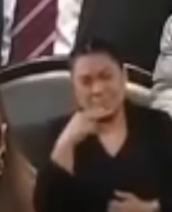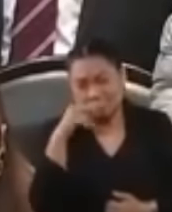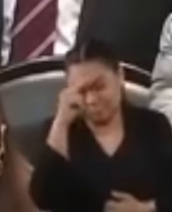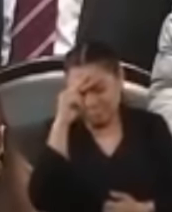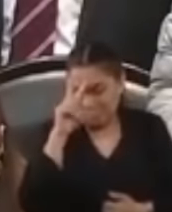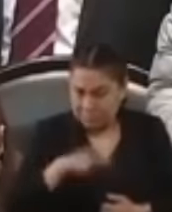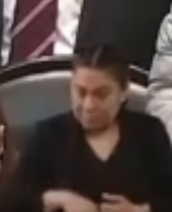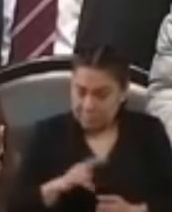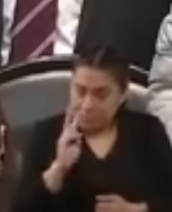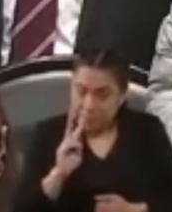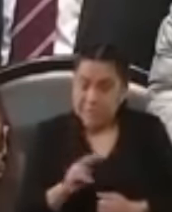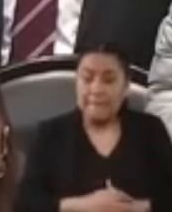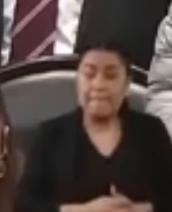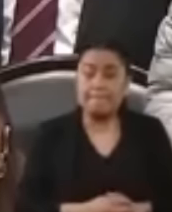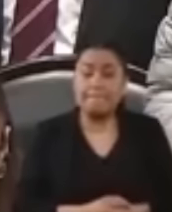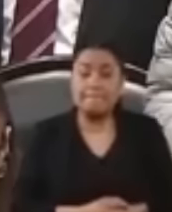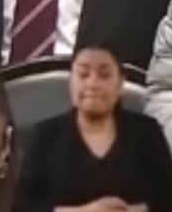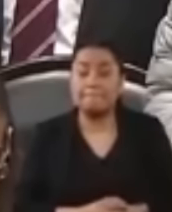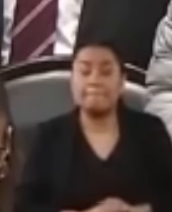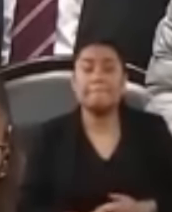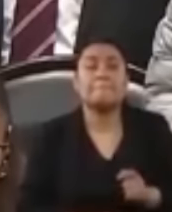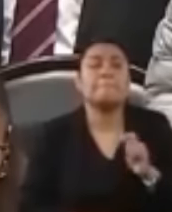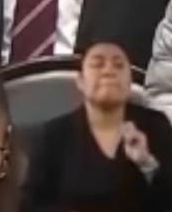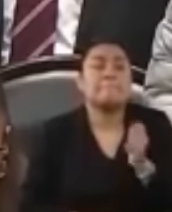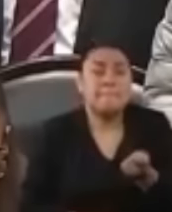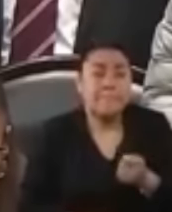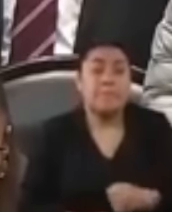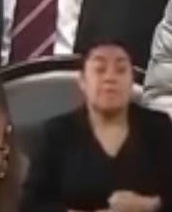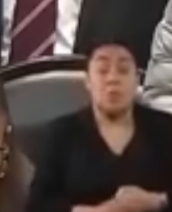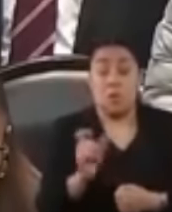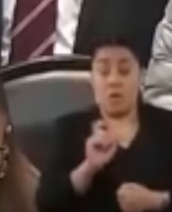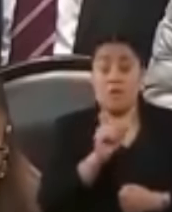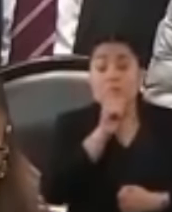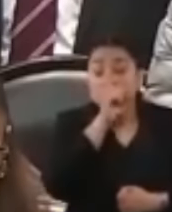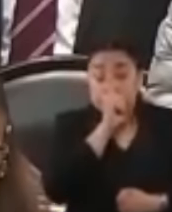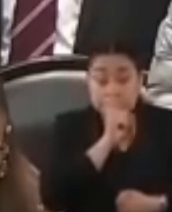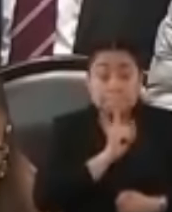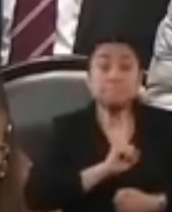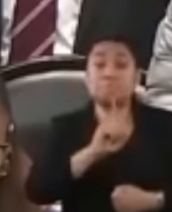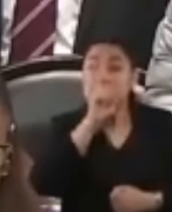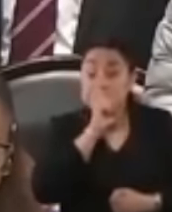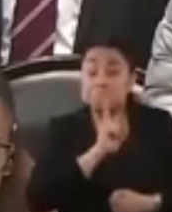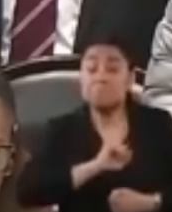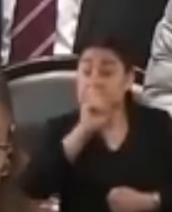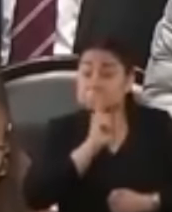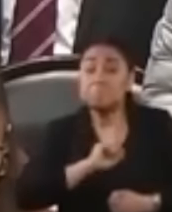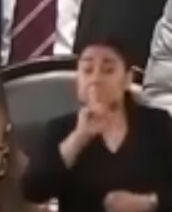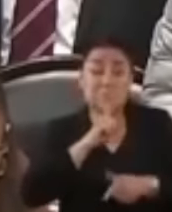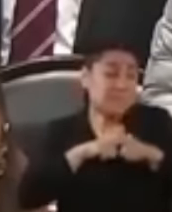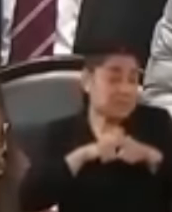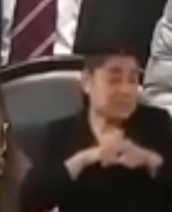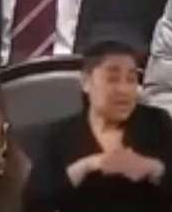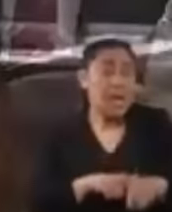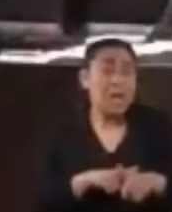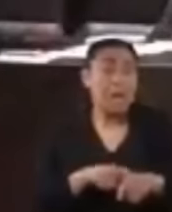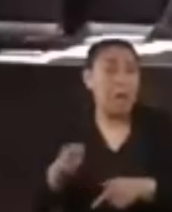bien, que es el que una mentira que se repite 1000 veces se convertirá en